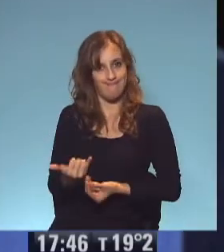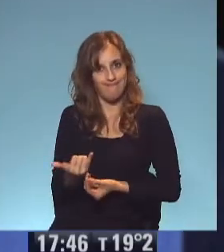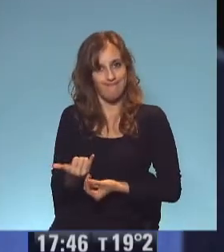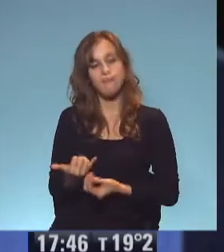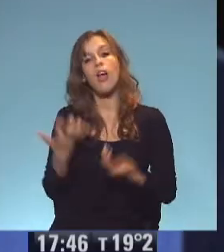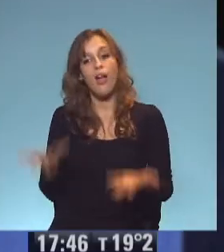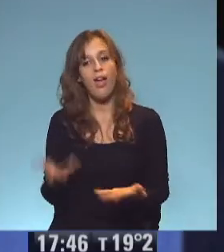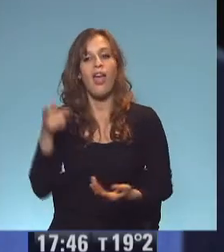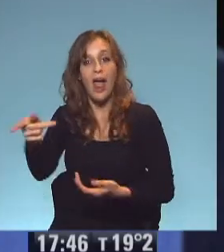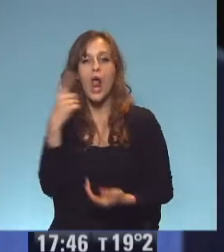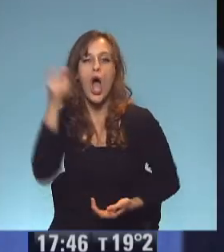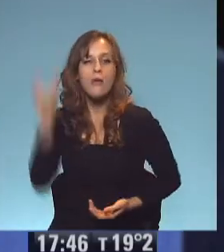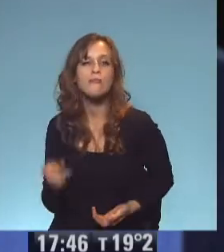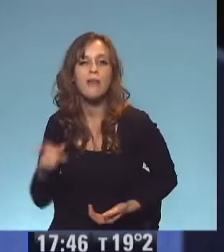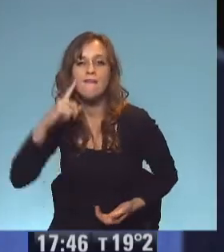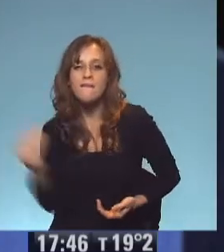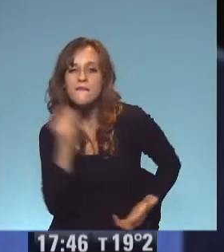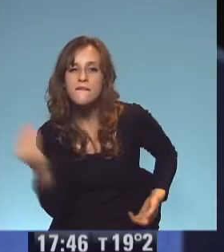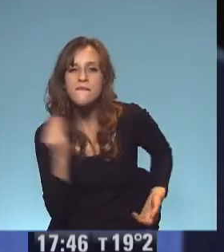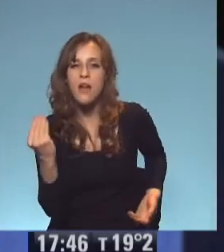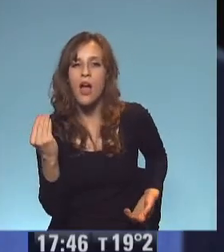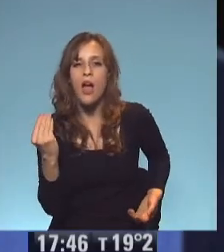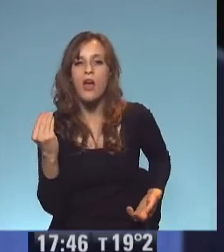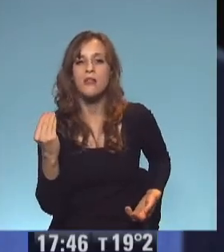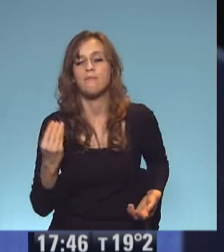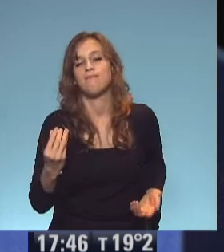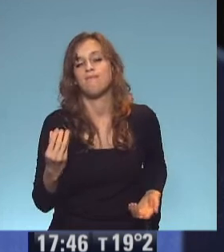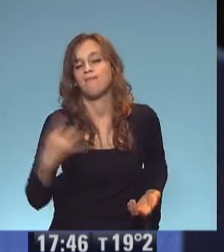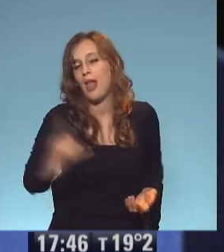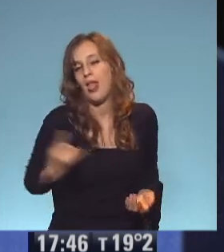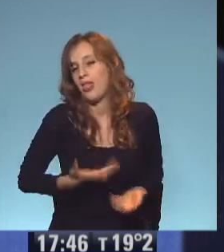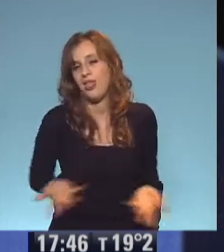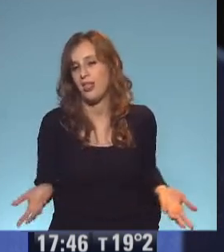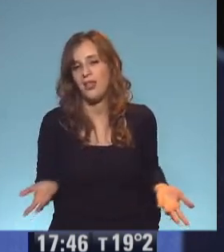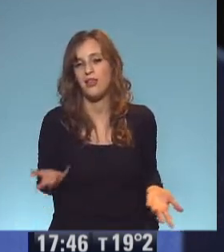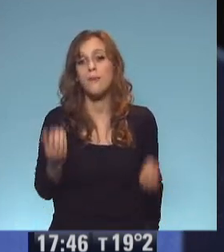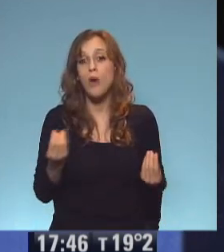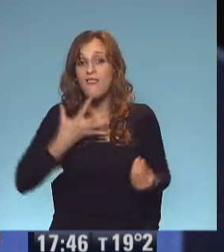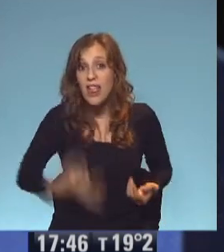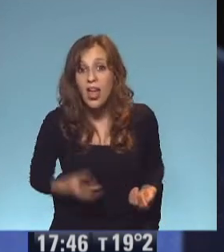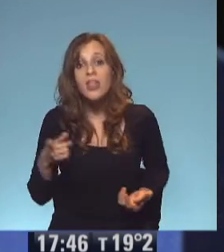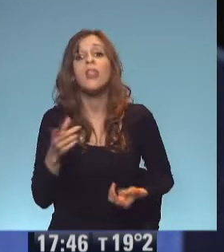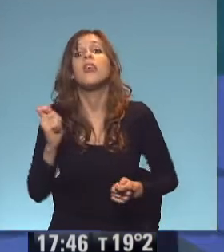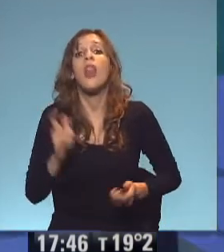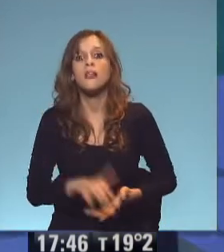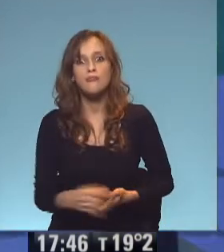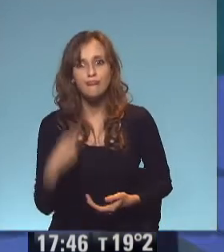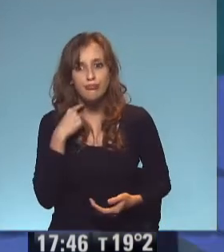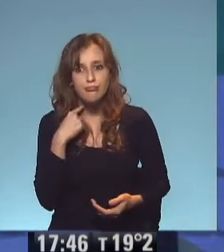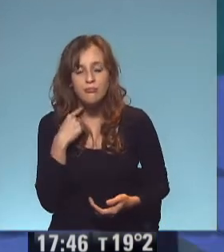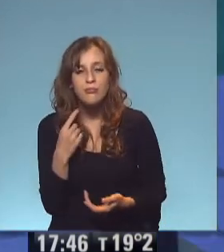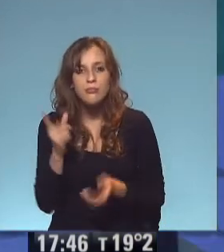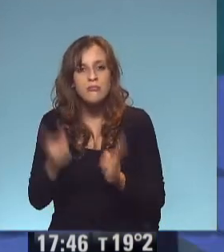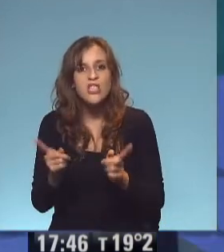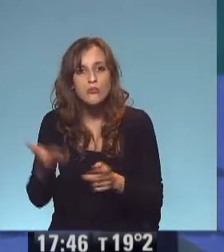Dr. Fantasmón quería engañarnos, porque en realidad es... ¡Lara! ¡Ah! ¡Doctor,